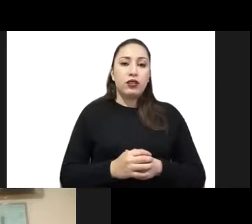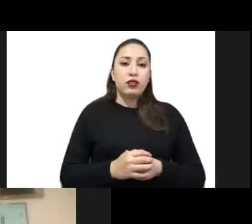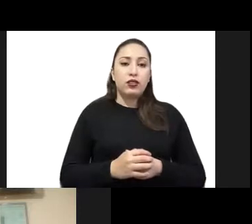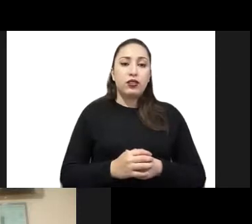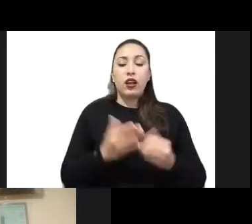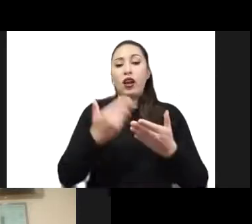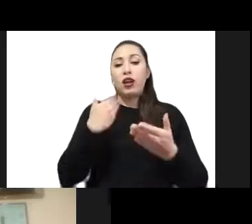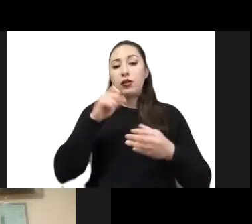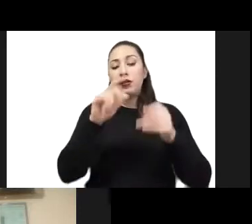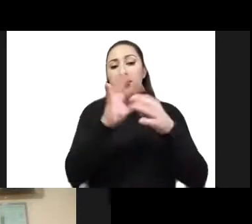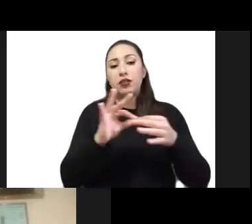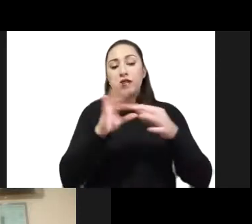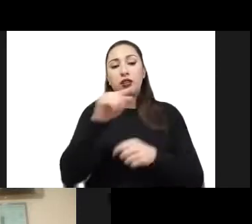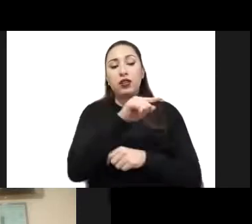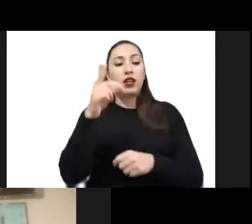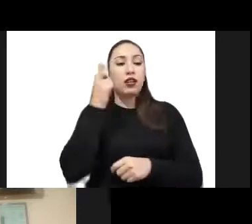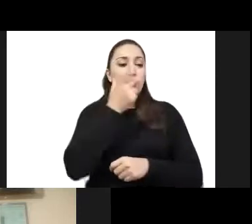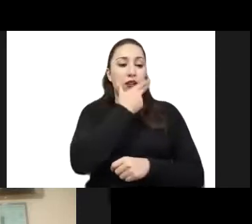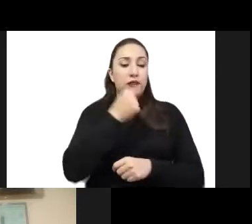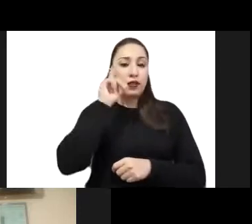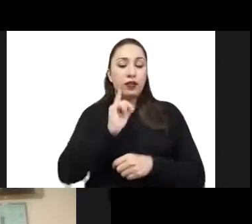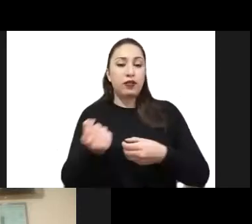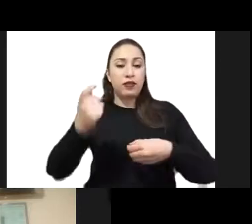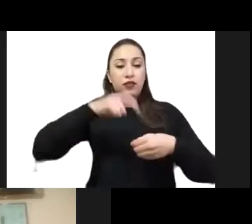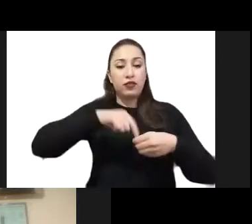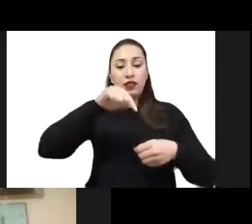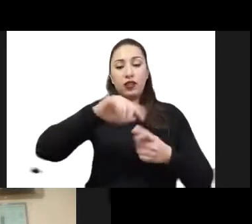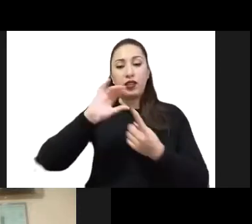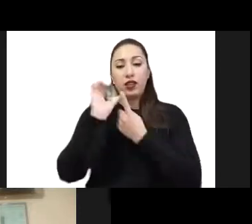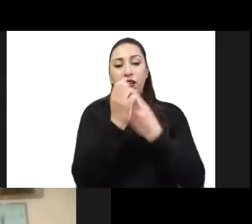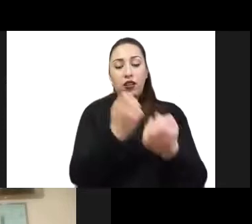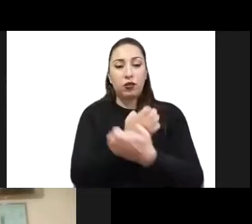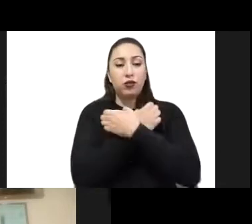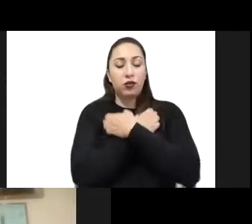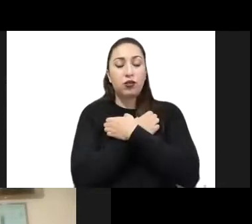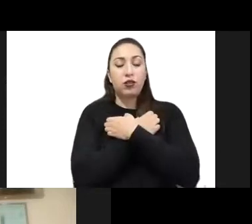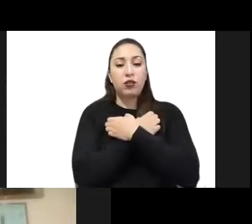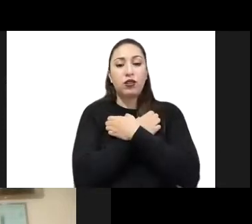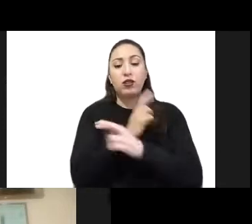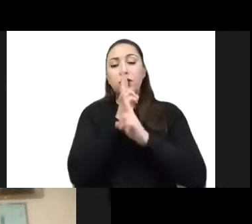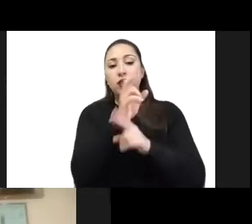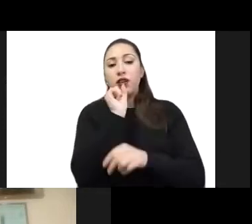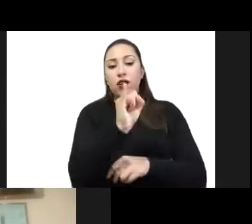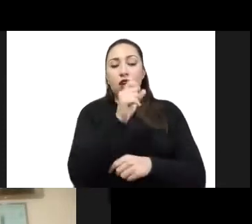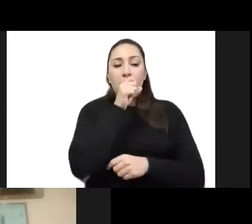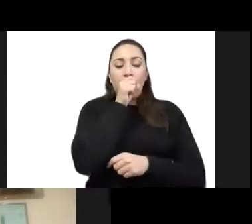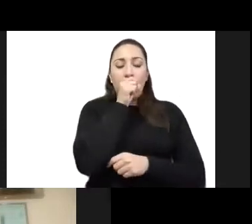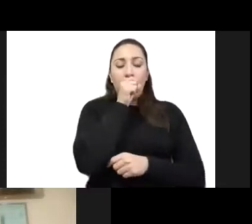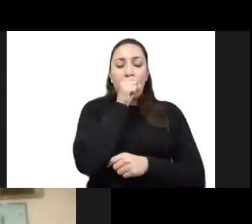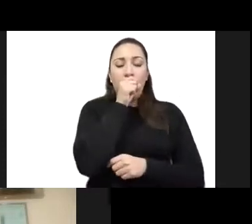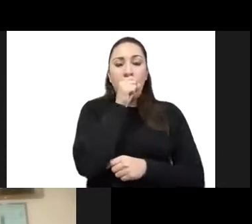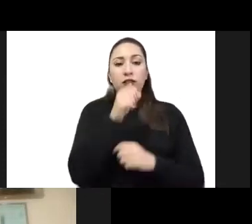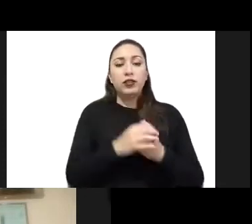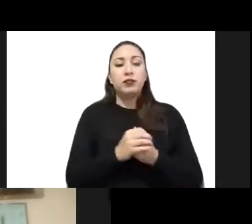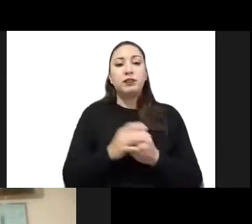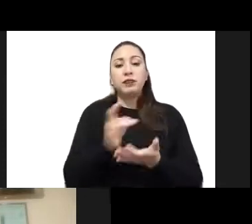fundado, las y los diputados integrantes de la Comisión de Educación resuelven. Único, se aprueba